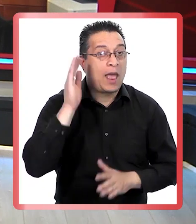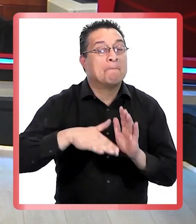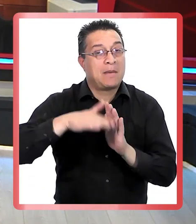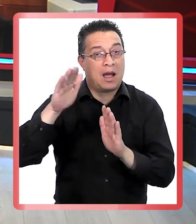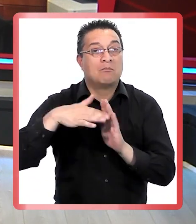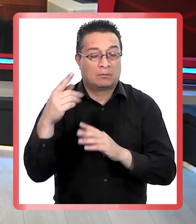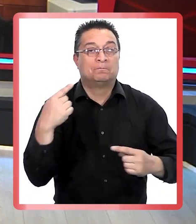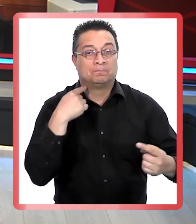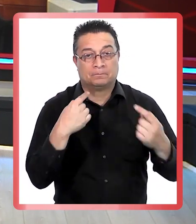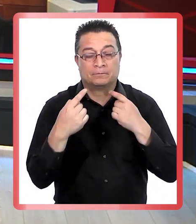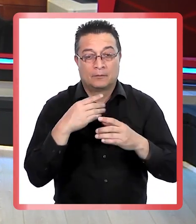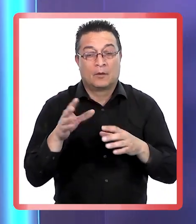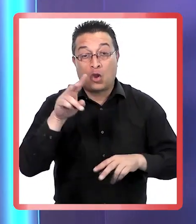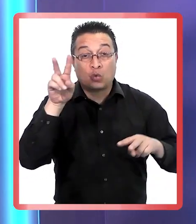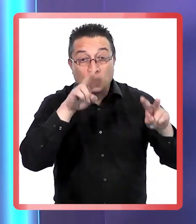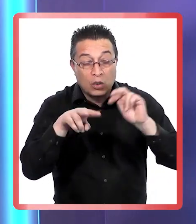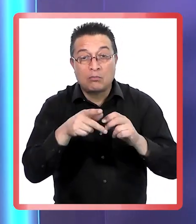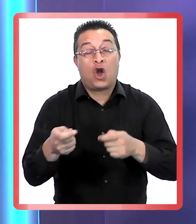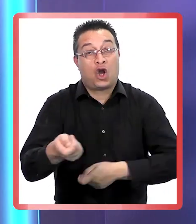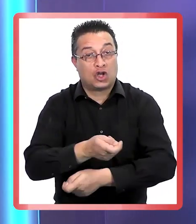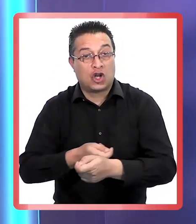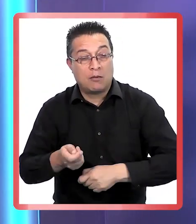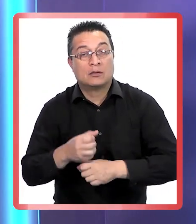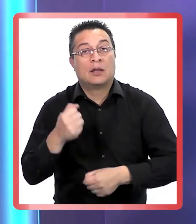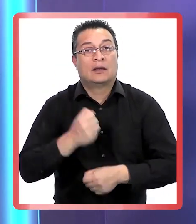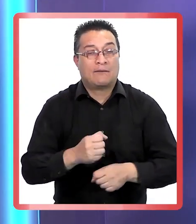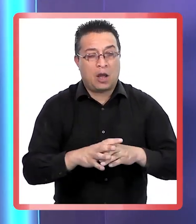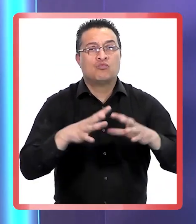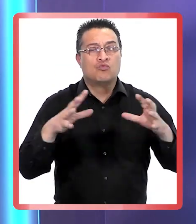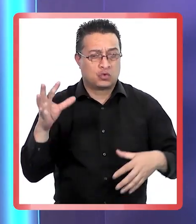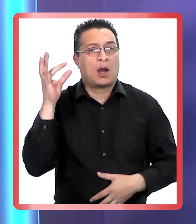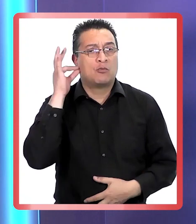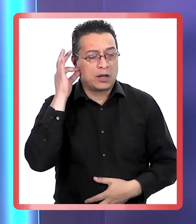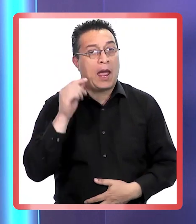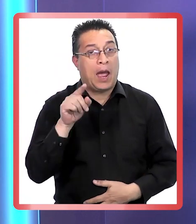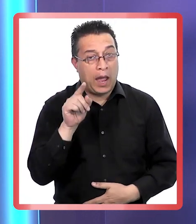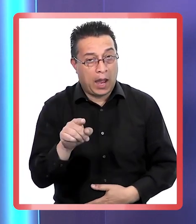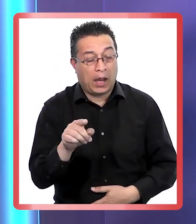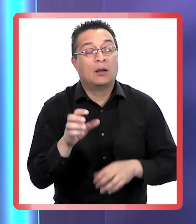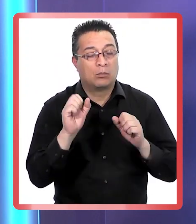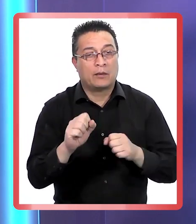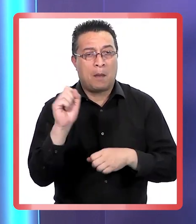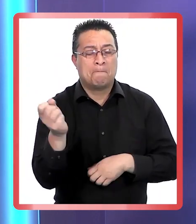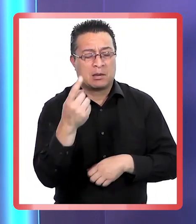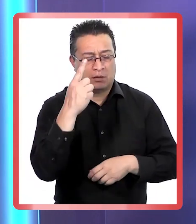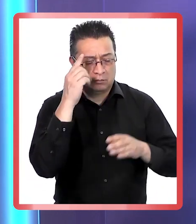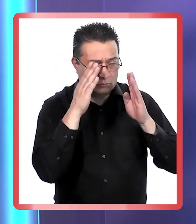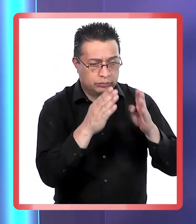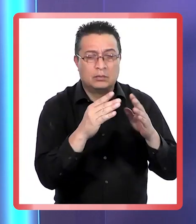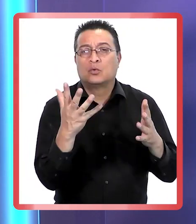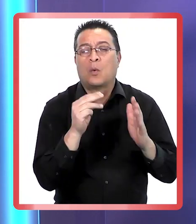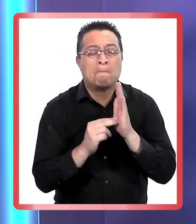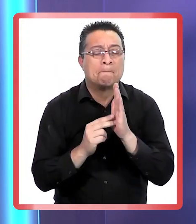que han sido las grandes damnificadas, el sector turismo, el sector comercio, donde trabajan muchísimas mujeres. Entonces, ahí yo creo que hay que poner un primer foco. Y en